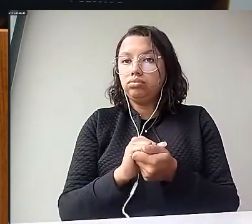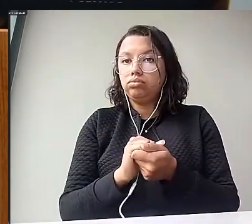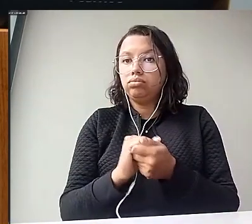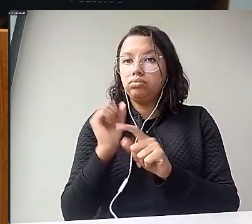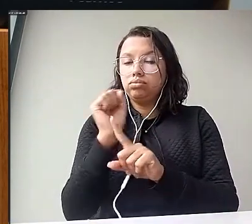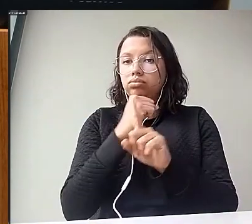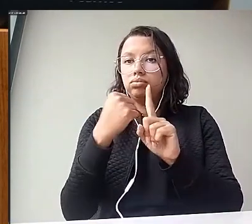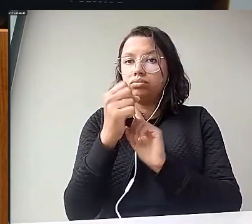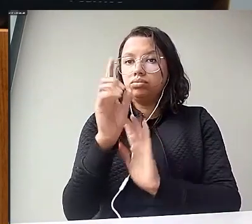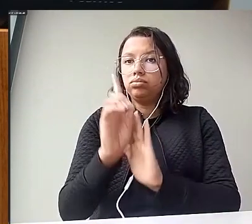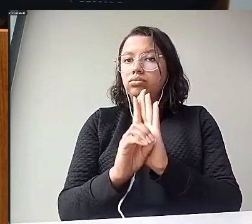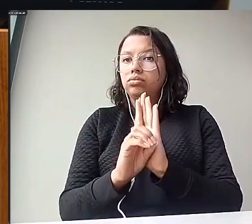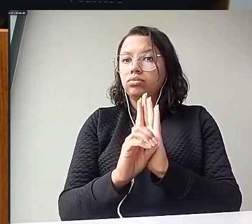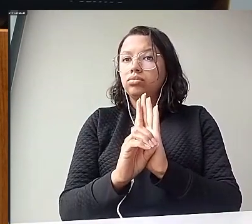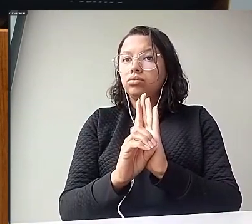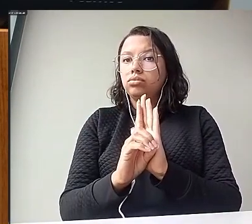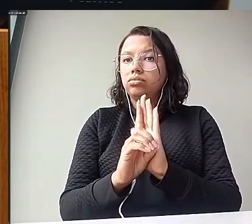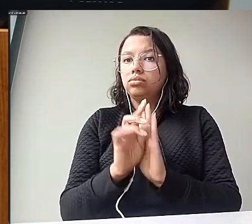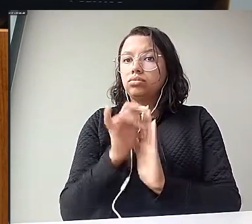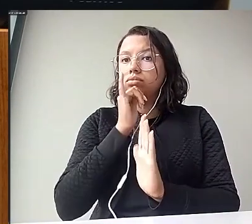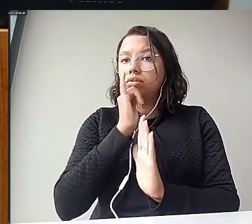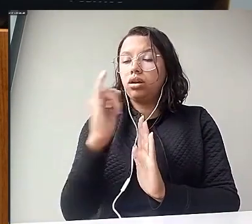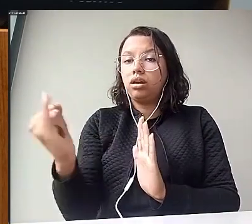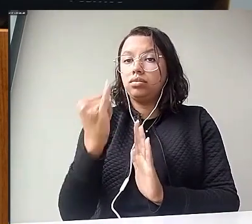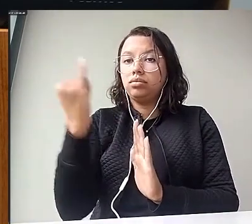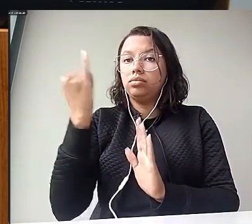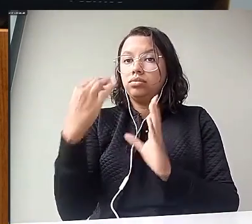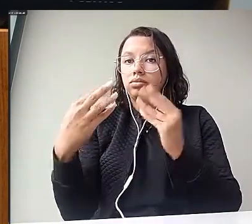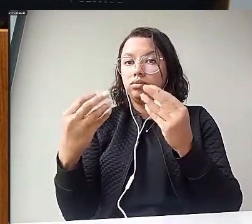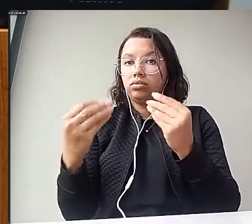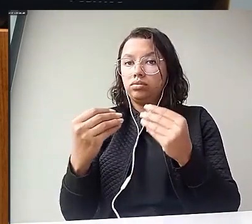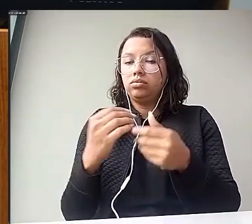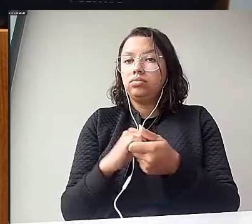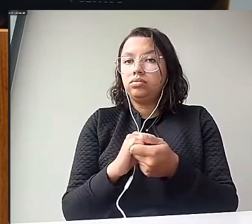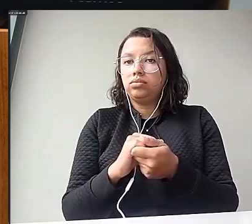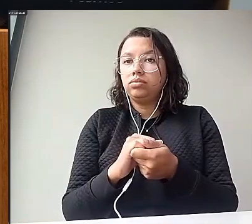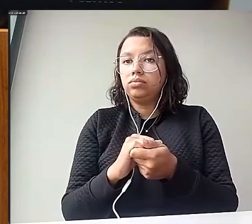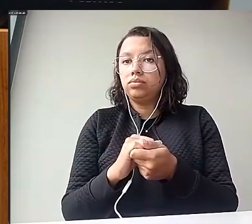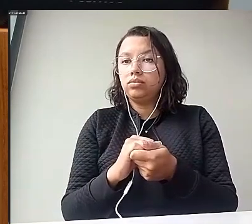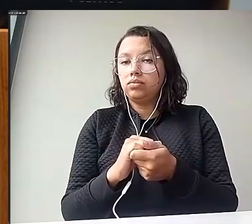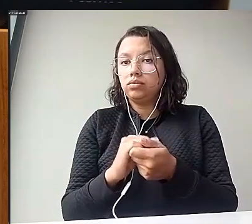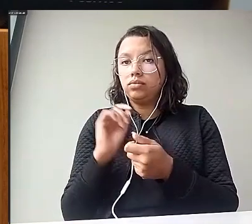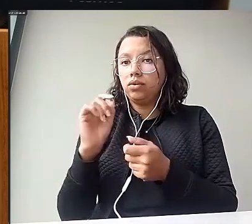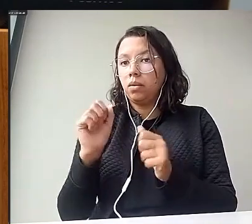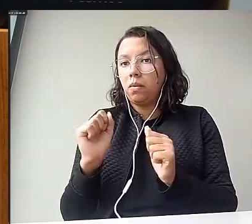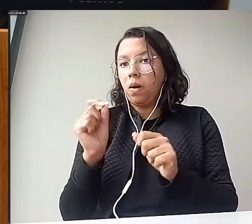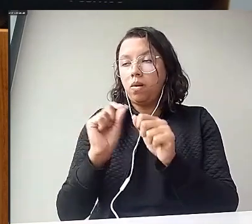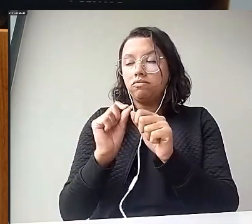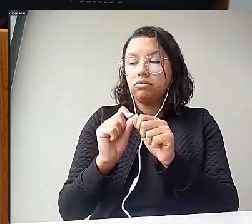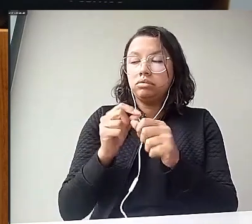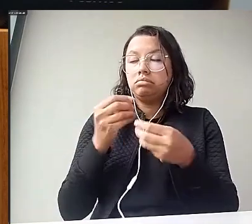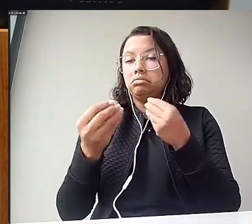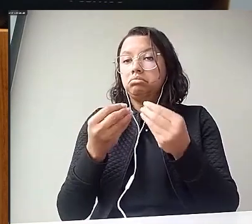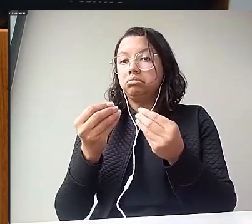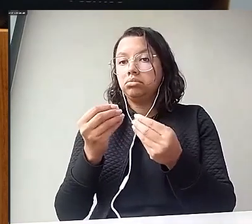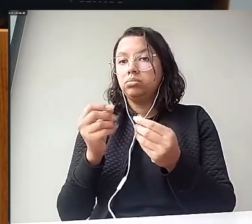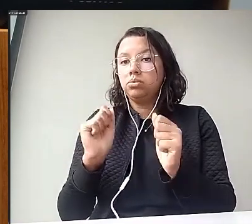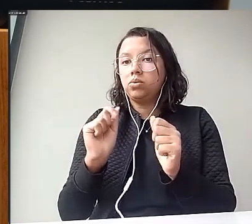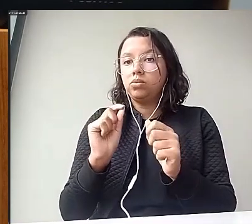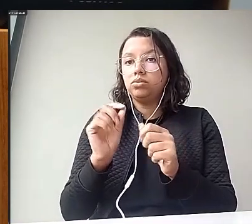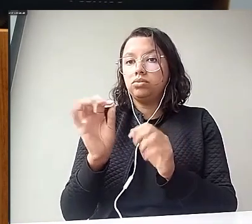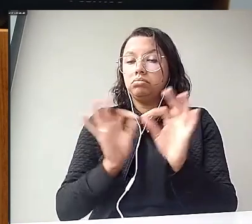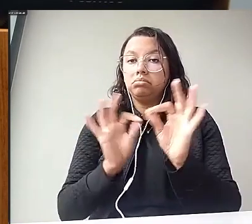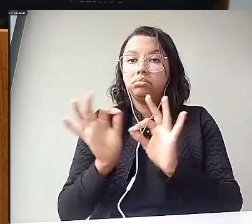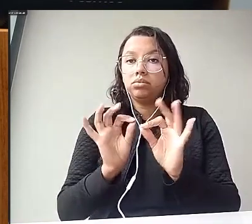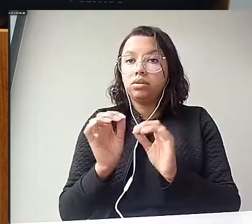y son ejemplos muy importantes en el debate sobre lo que se puede hacer, lo que se debe evitar, porque me parece